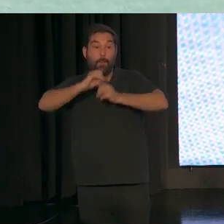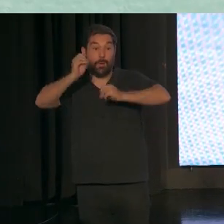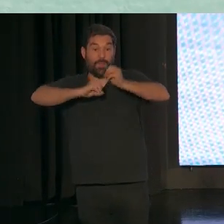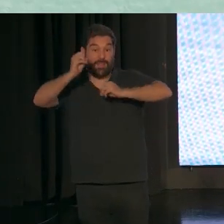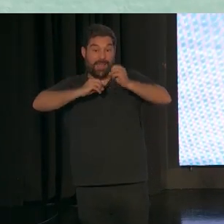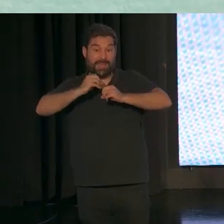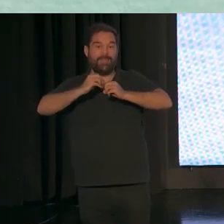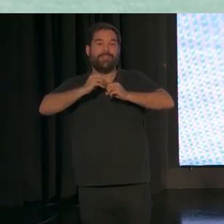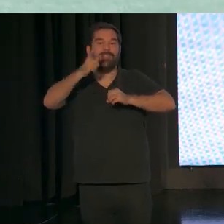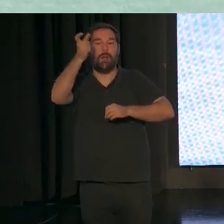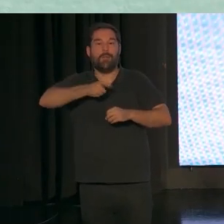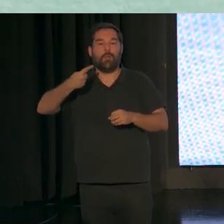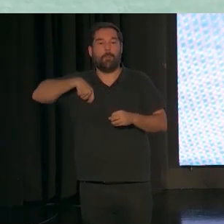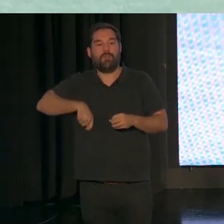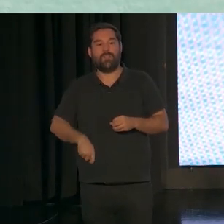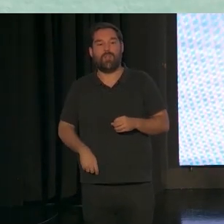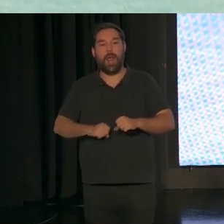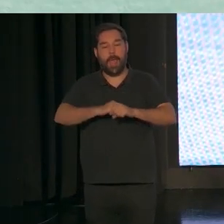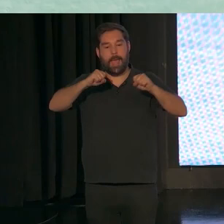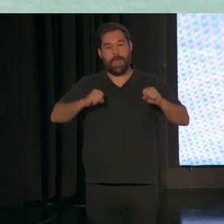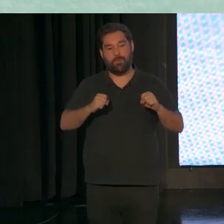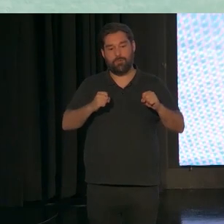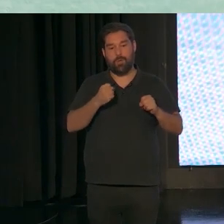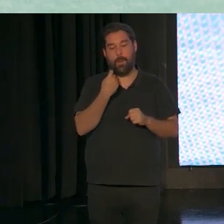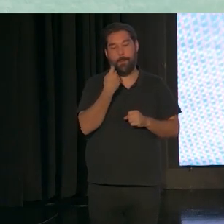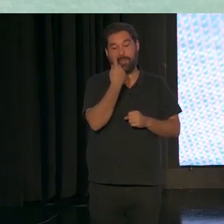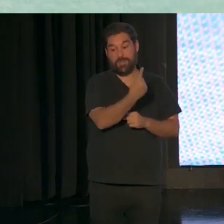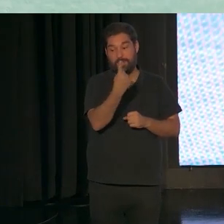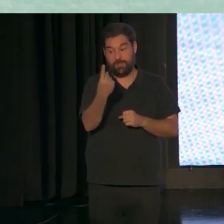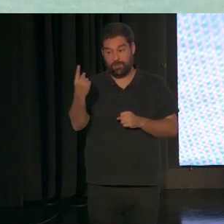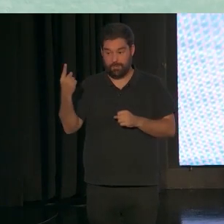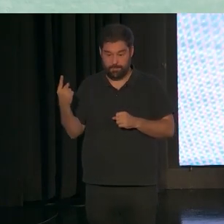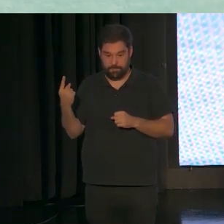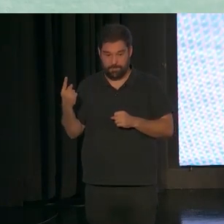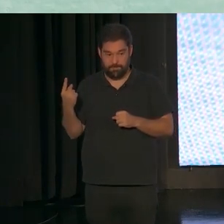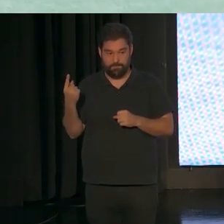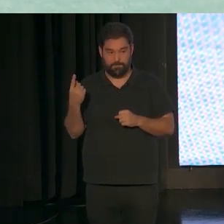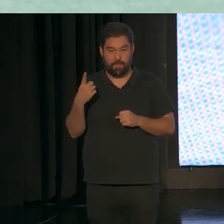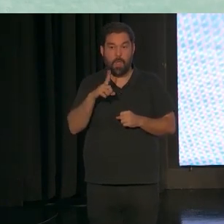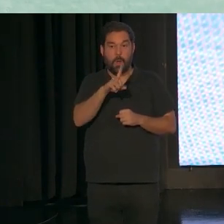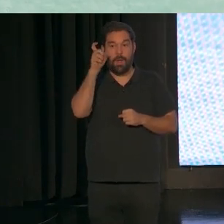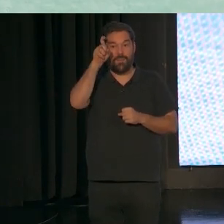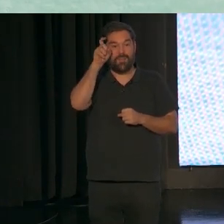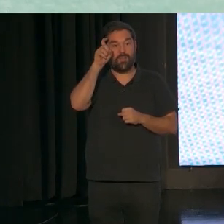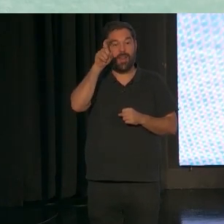por niños una educadora con 20 niños de 2